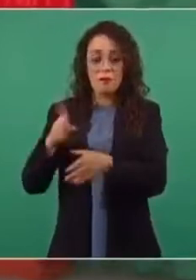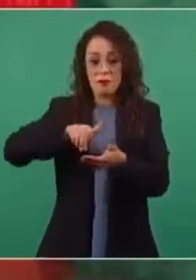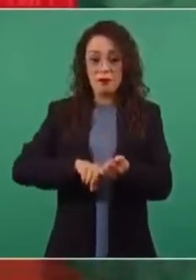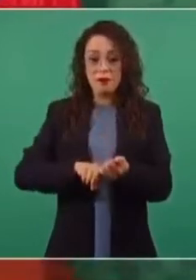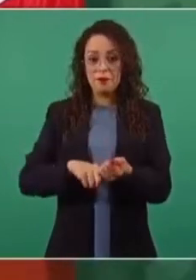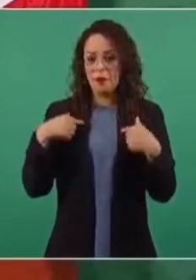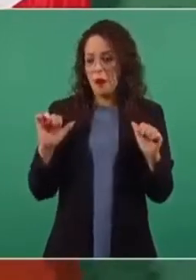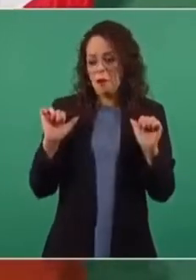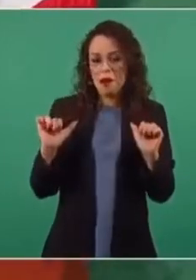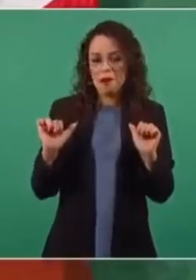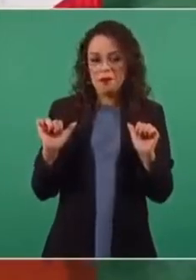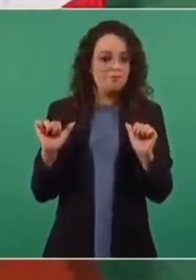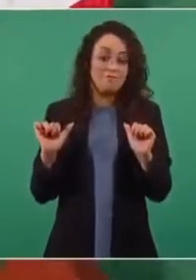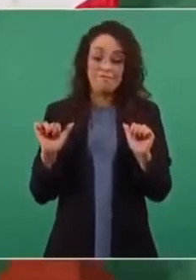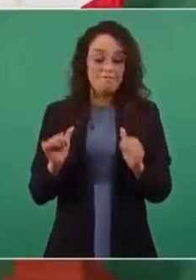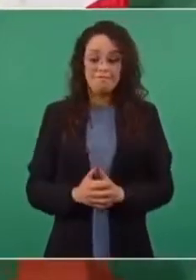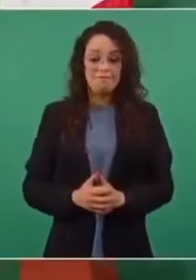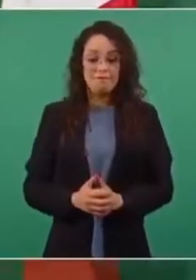impunes.